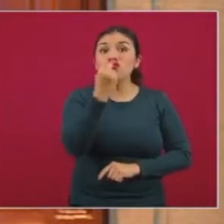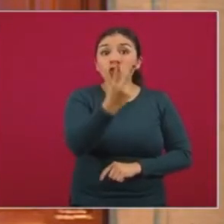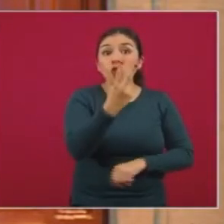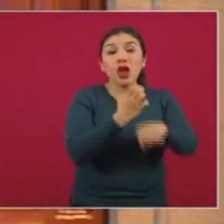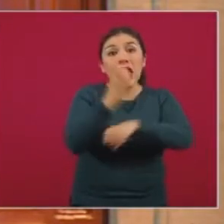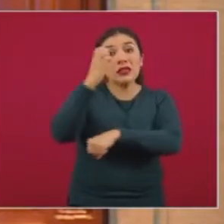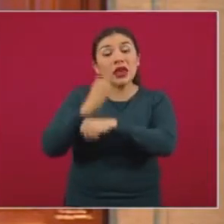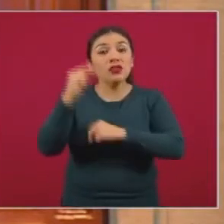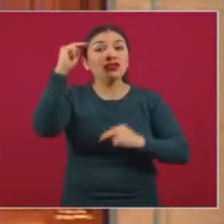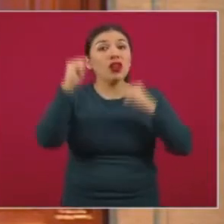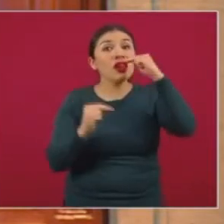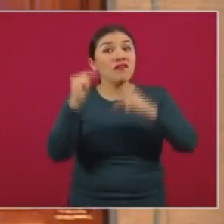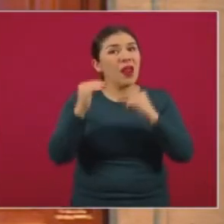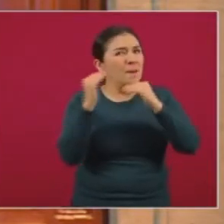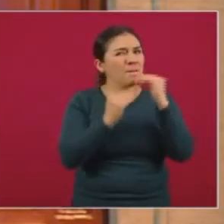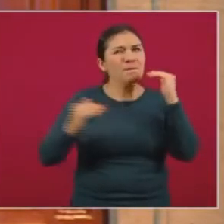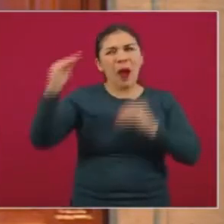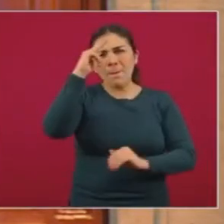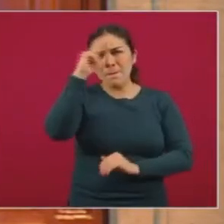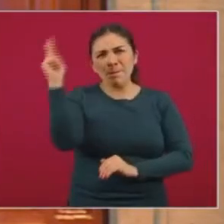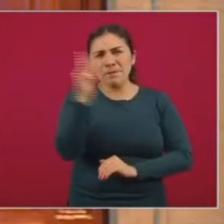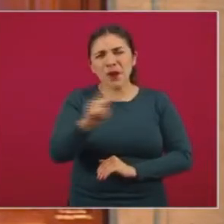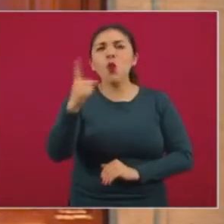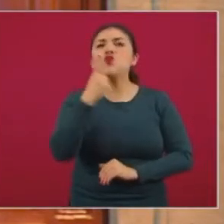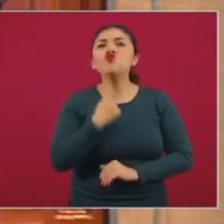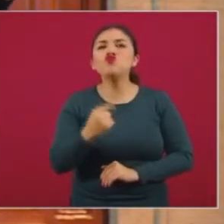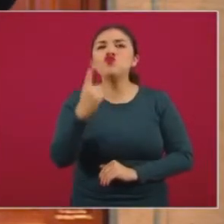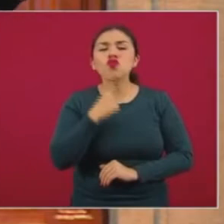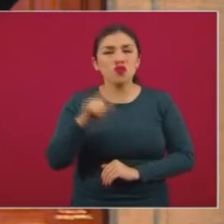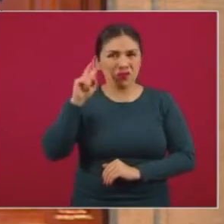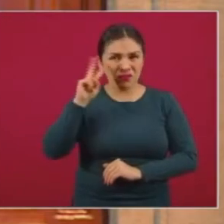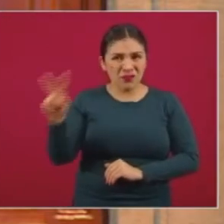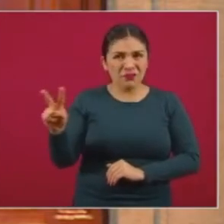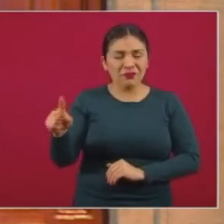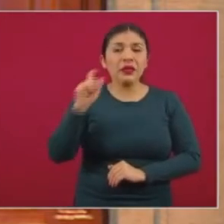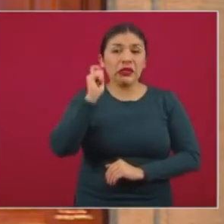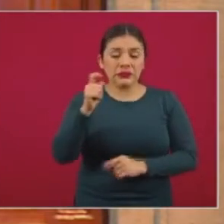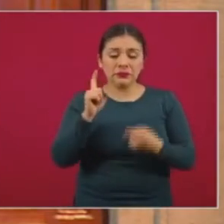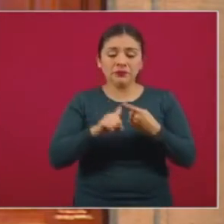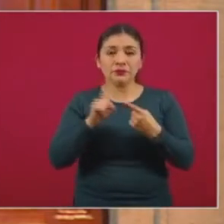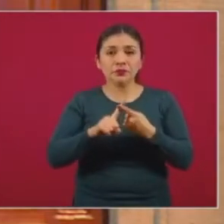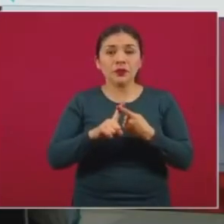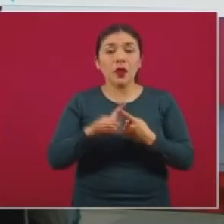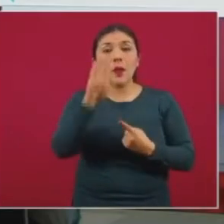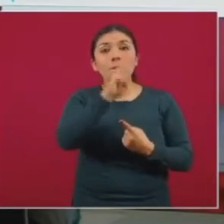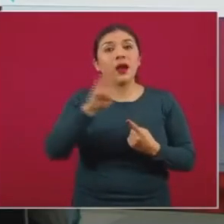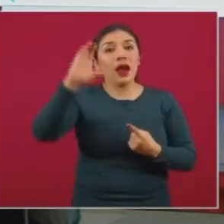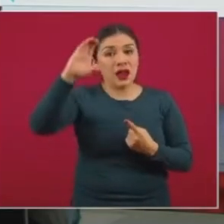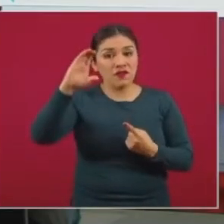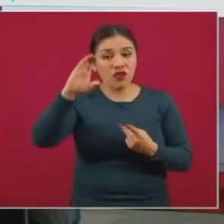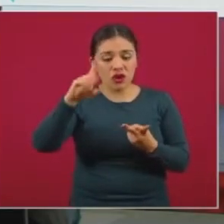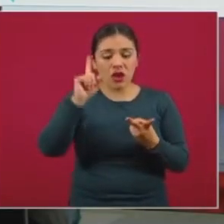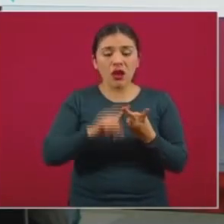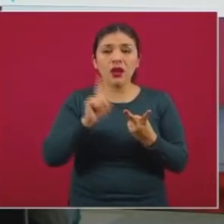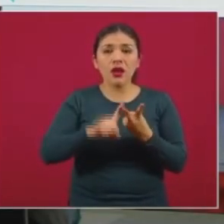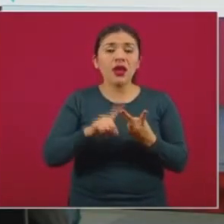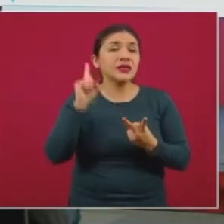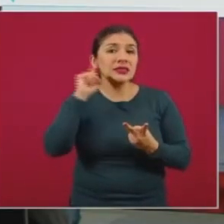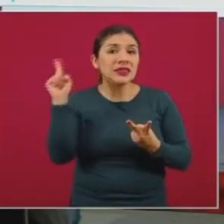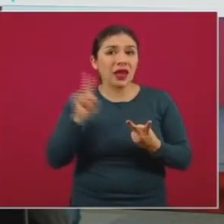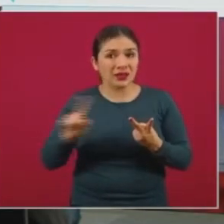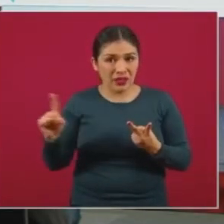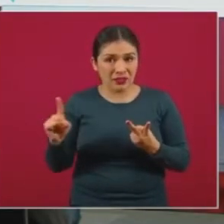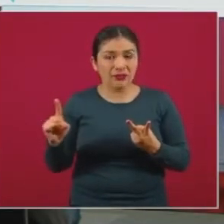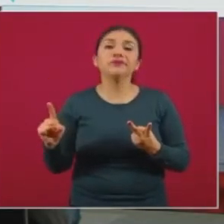están en nivel de riesgo máximo, que es el más alto que se tiene, que es precisamente Baja California y